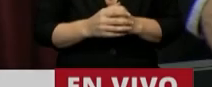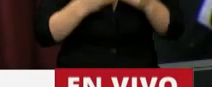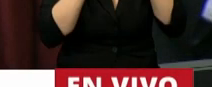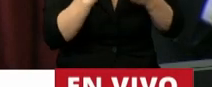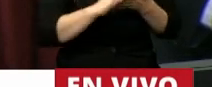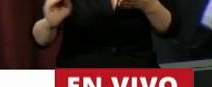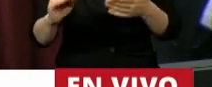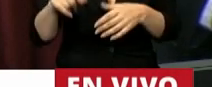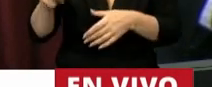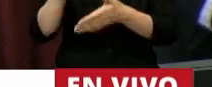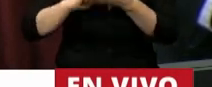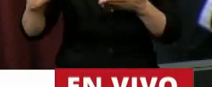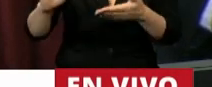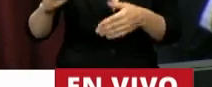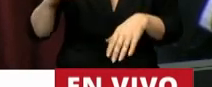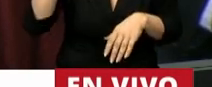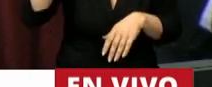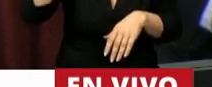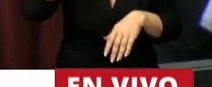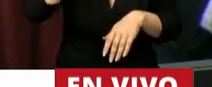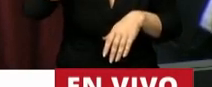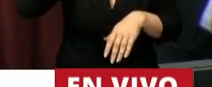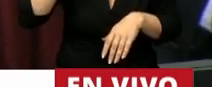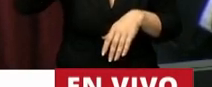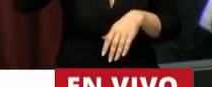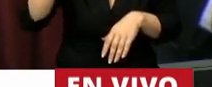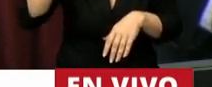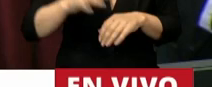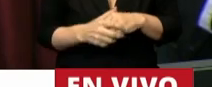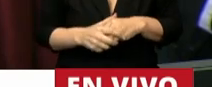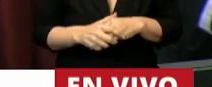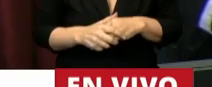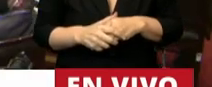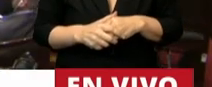la palabra el diputado Cristian Ritondo.